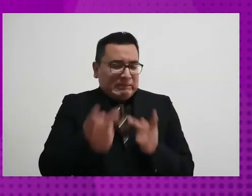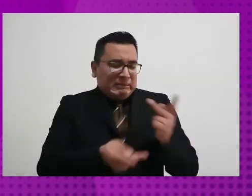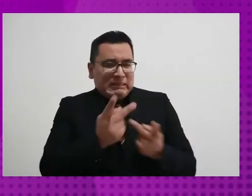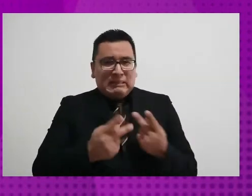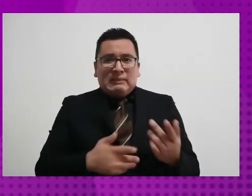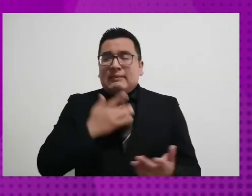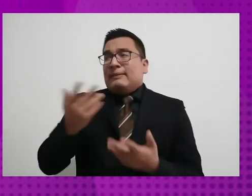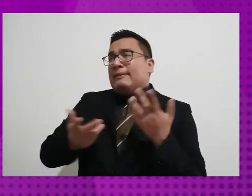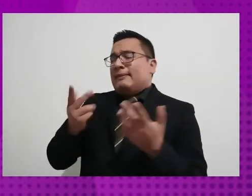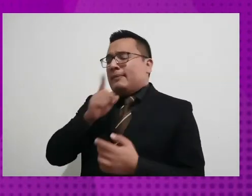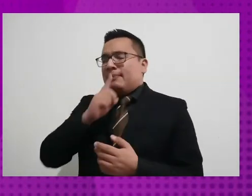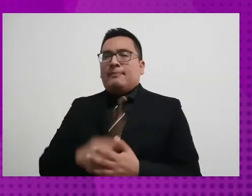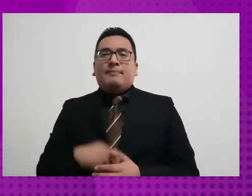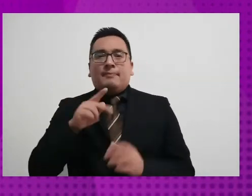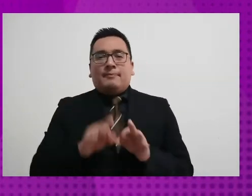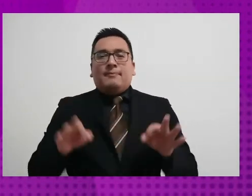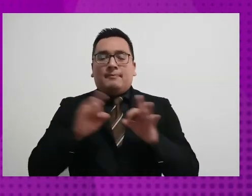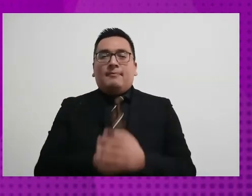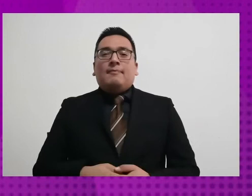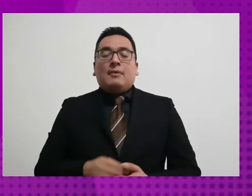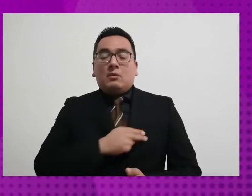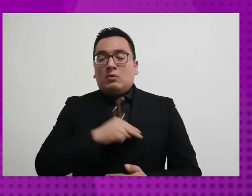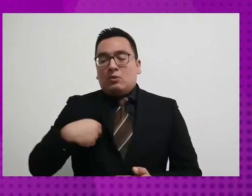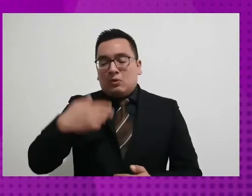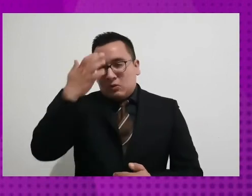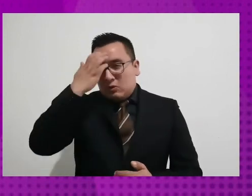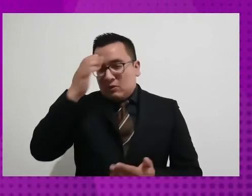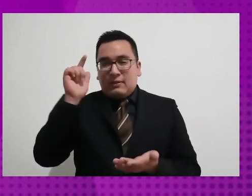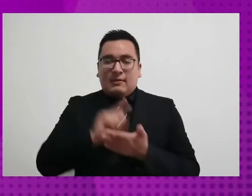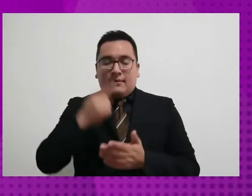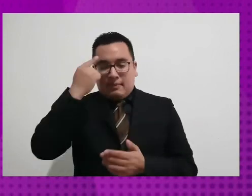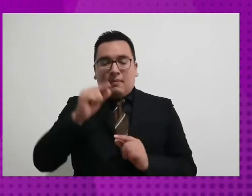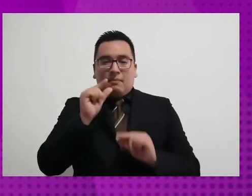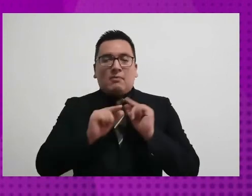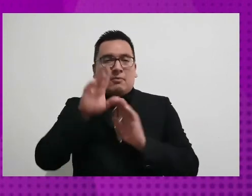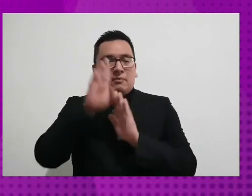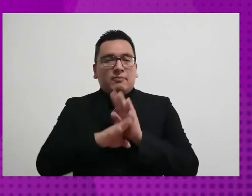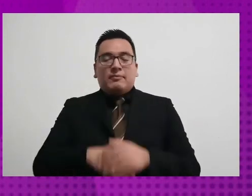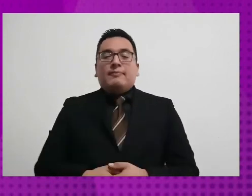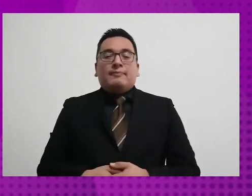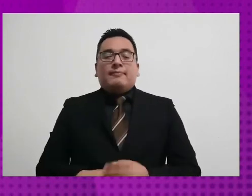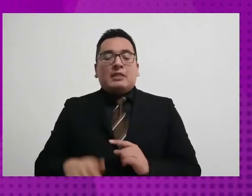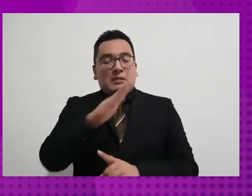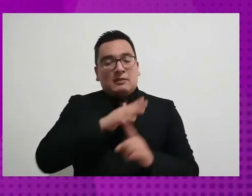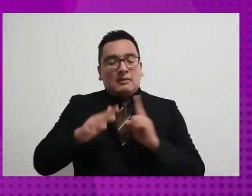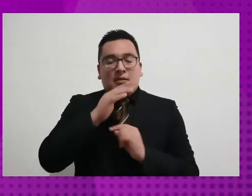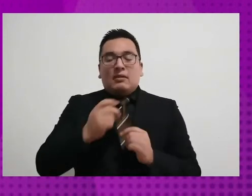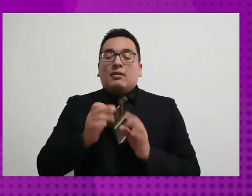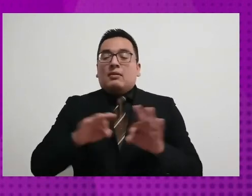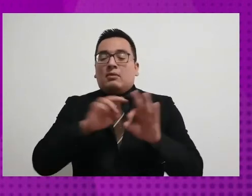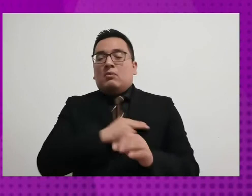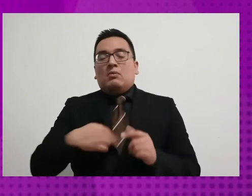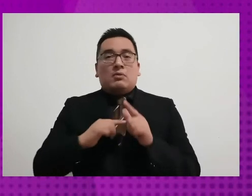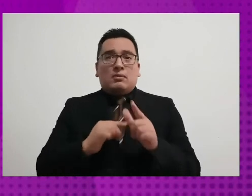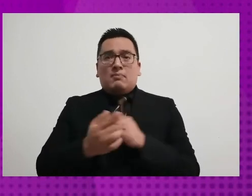también es importante que como sociedad tomemos conciencia de estas condiciones para que podamos combatirla en los contextos social y cultural, que es muy